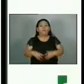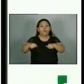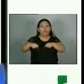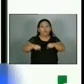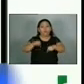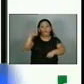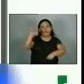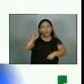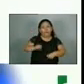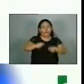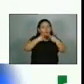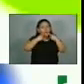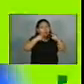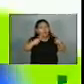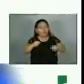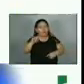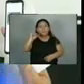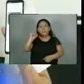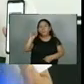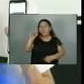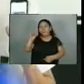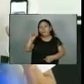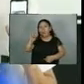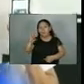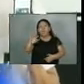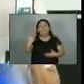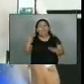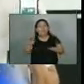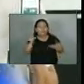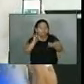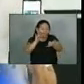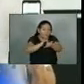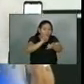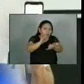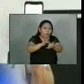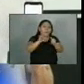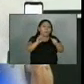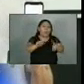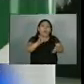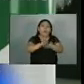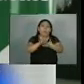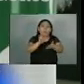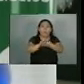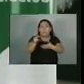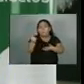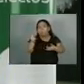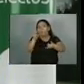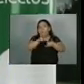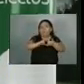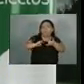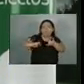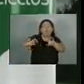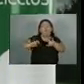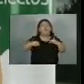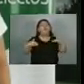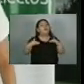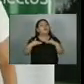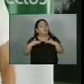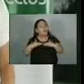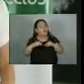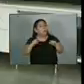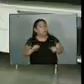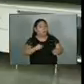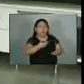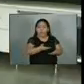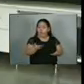Super Selectos lanza la iCar Selectos, una billetera digital en la que comprar y transferir saldo es más fácil, así como también